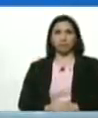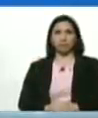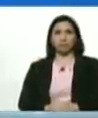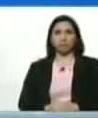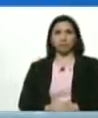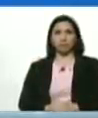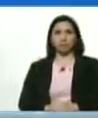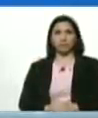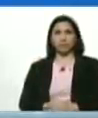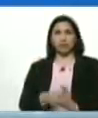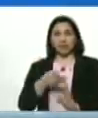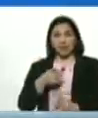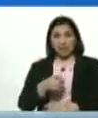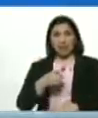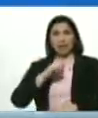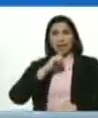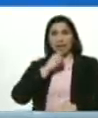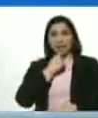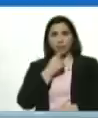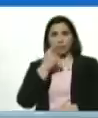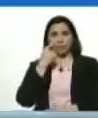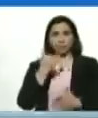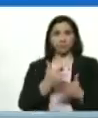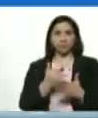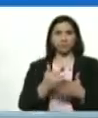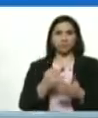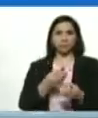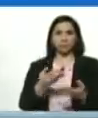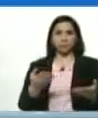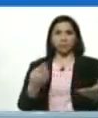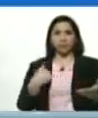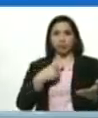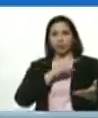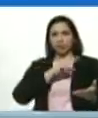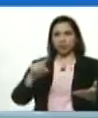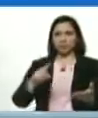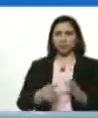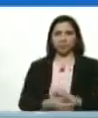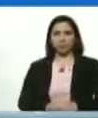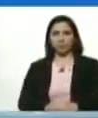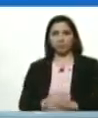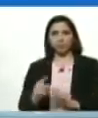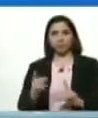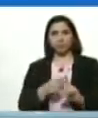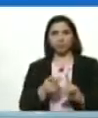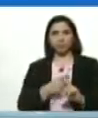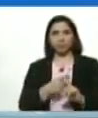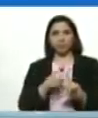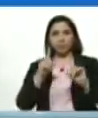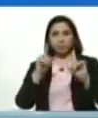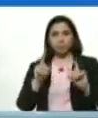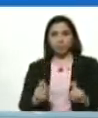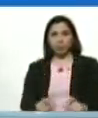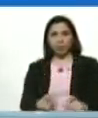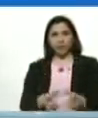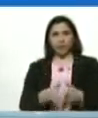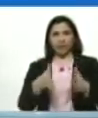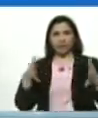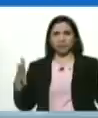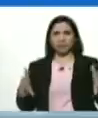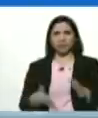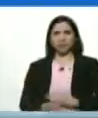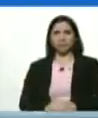y es la clave fíjense usted que yo ordené primera línea pruebas masivas